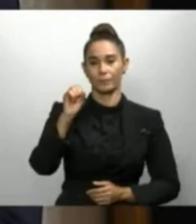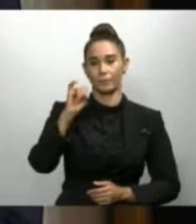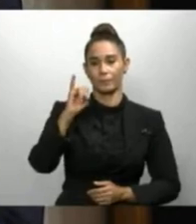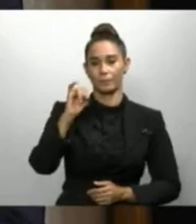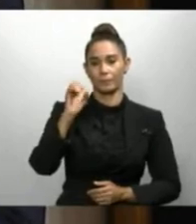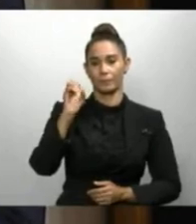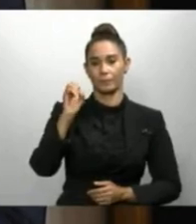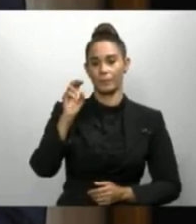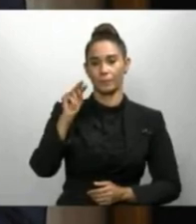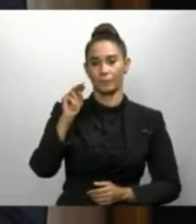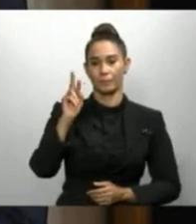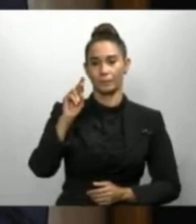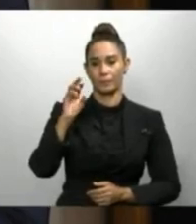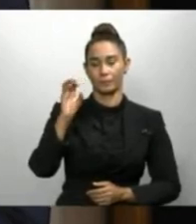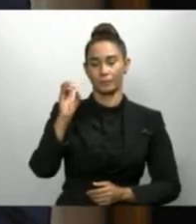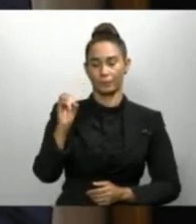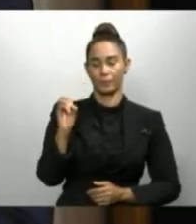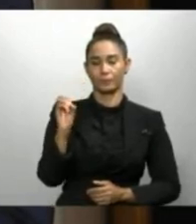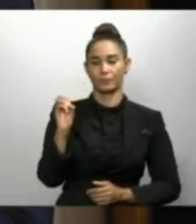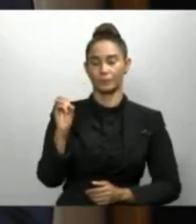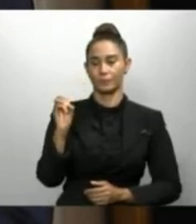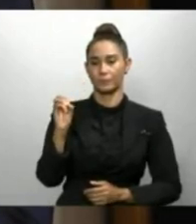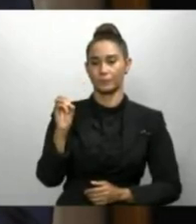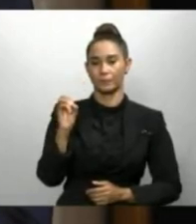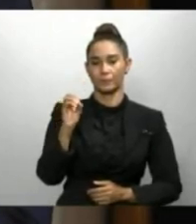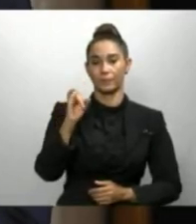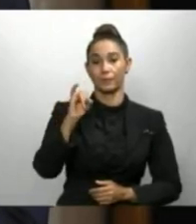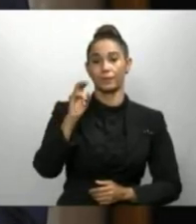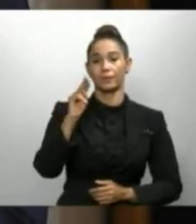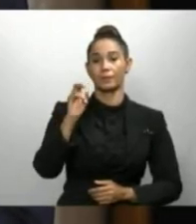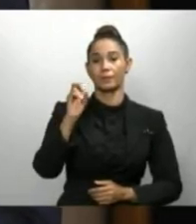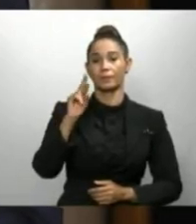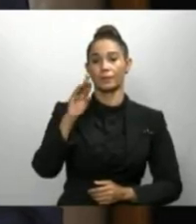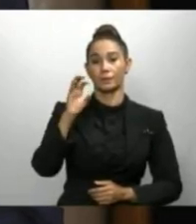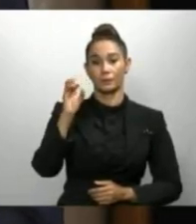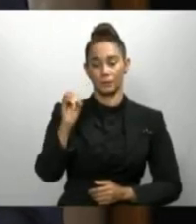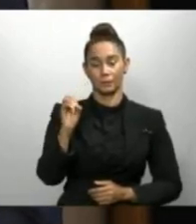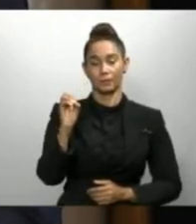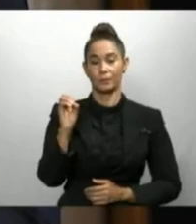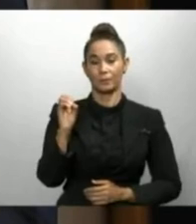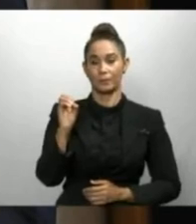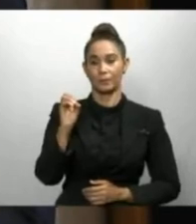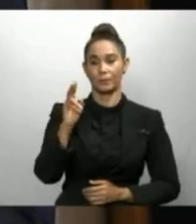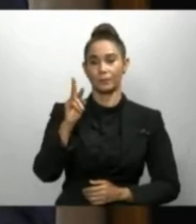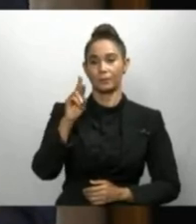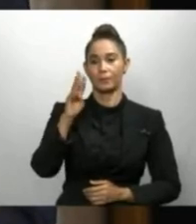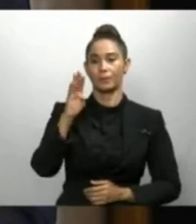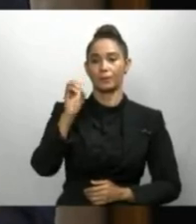cianuro de benceno, cianuro de bromo,